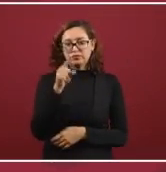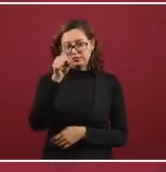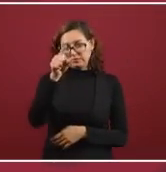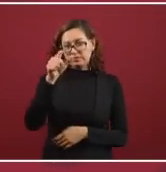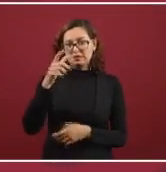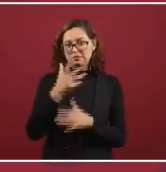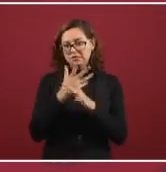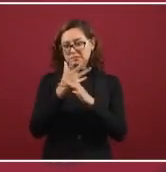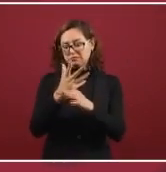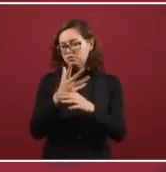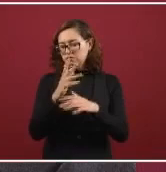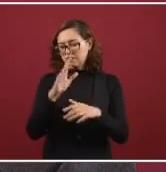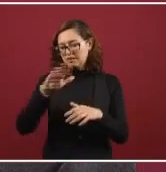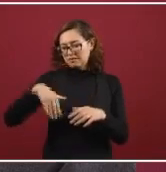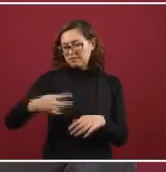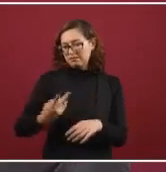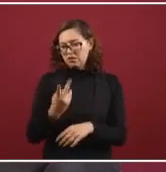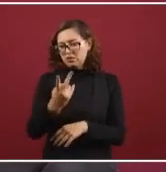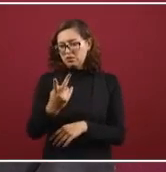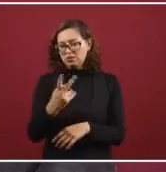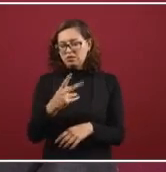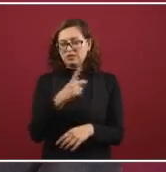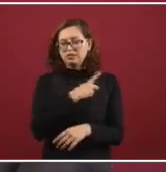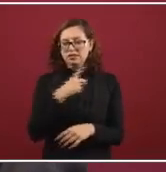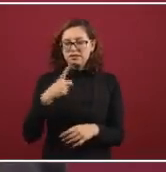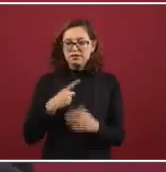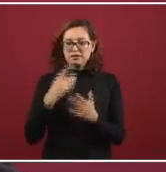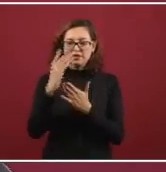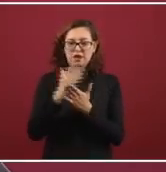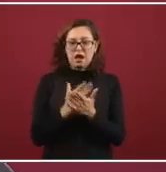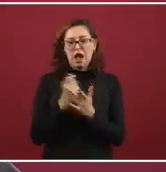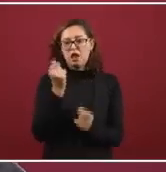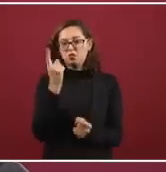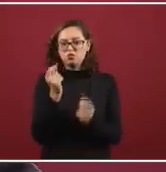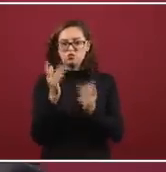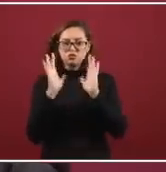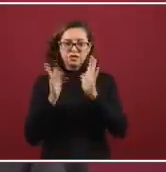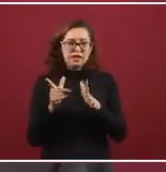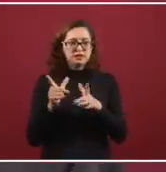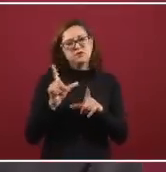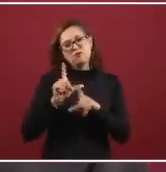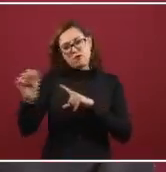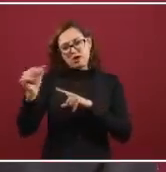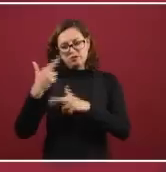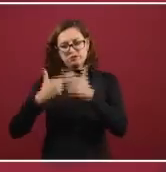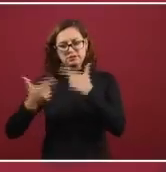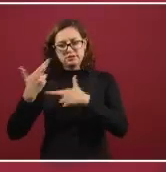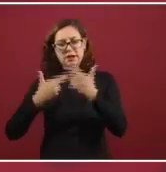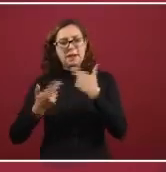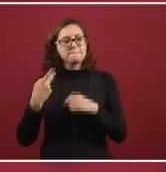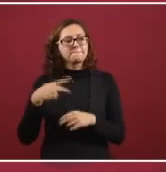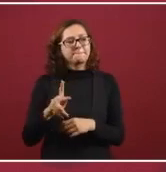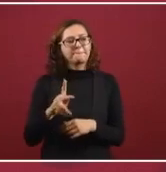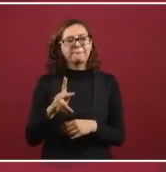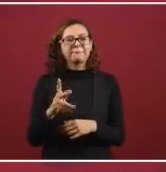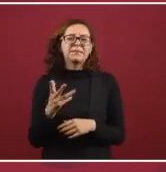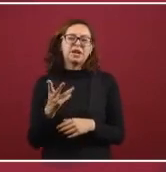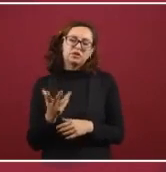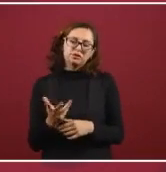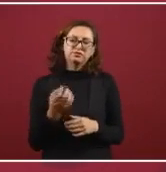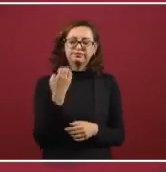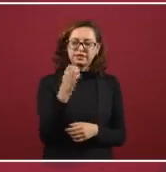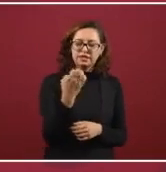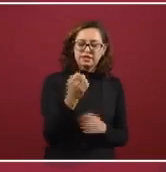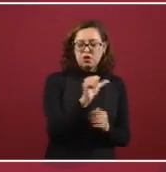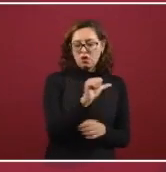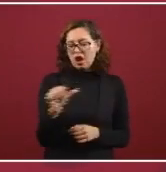rato, habría que descontar los que ya fueron. Pero para darte una idea, de enero a julio